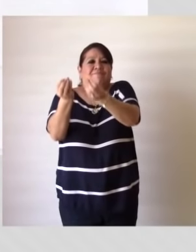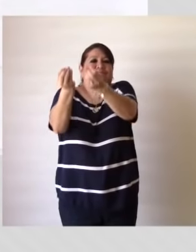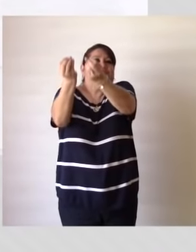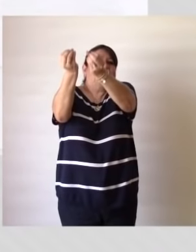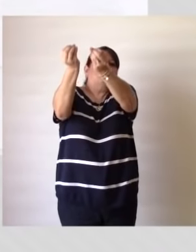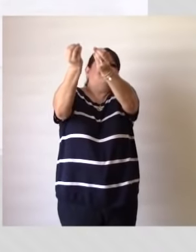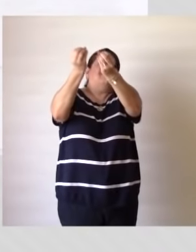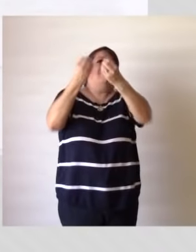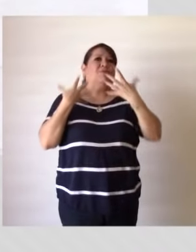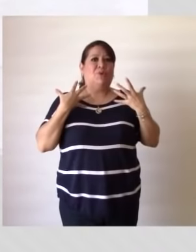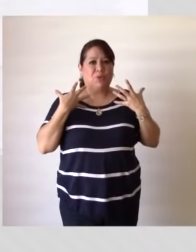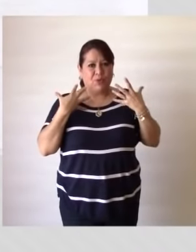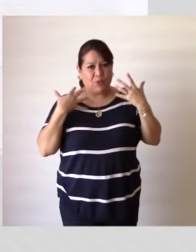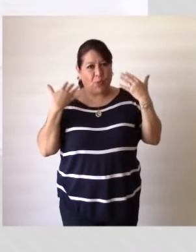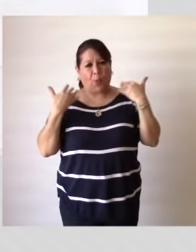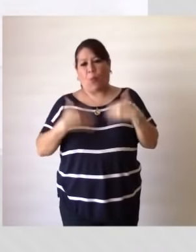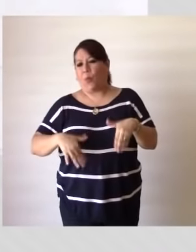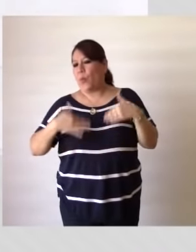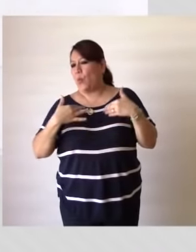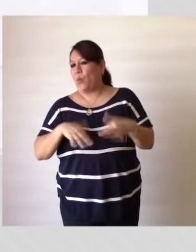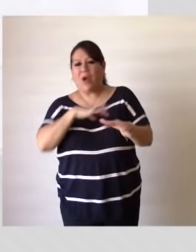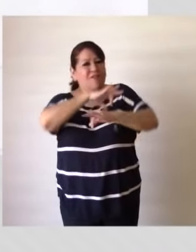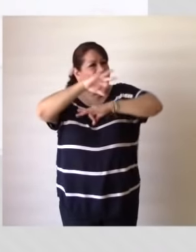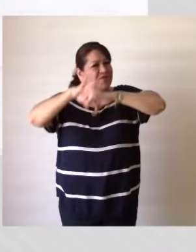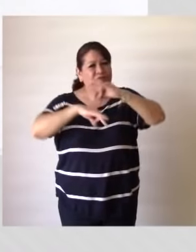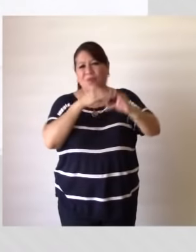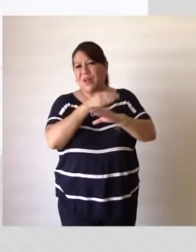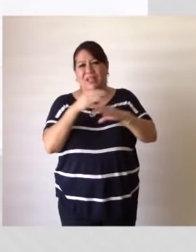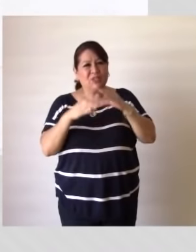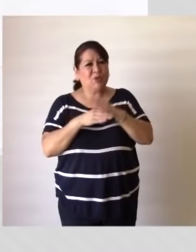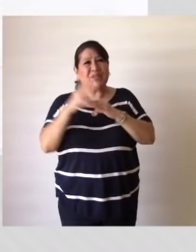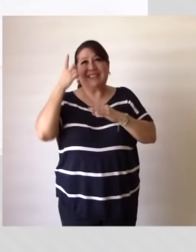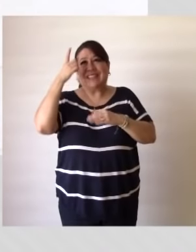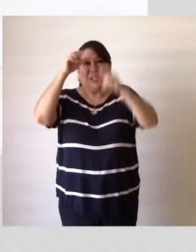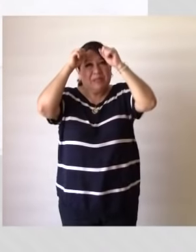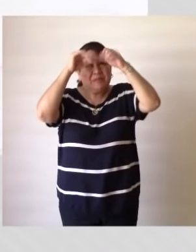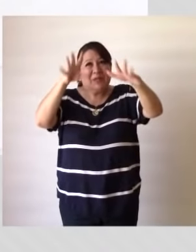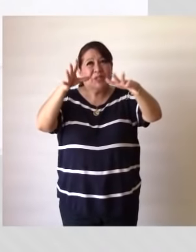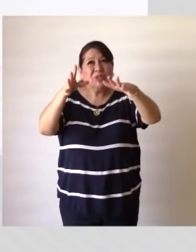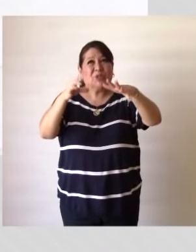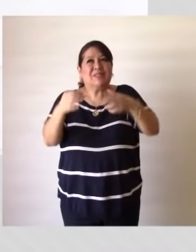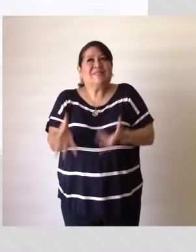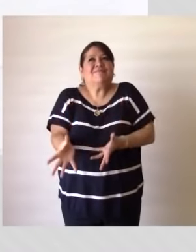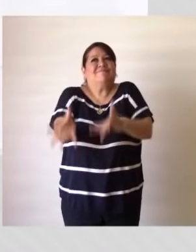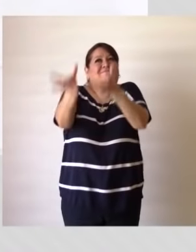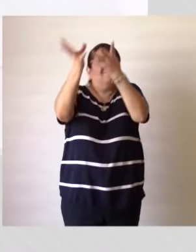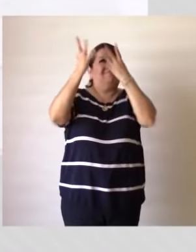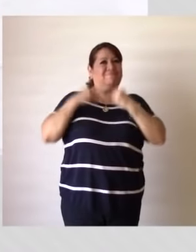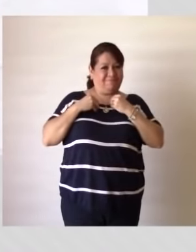tenéis en el padre habló de abundancia y de riqueza espiritual